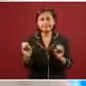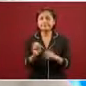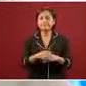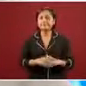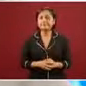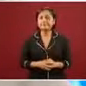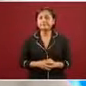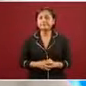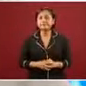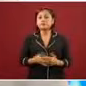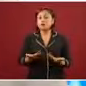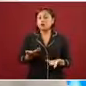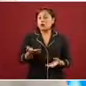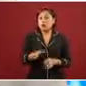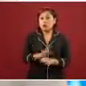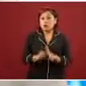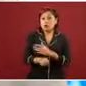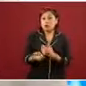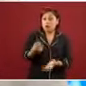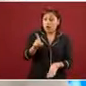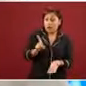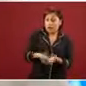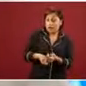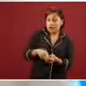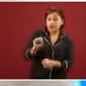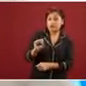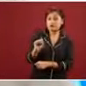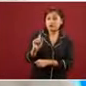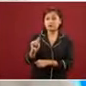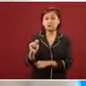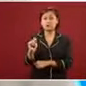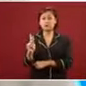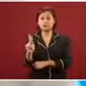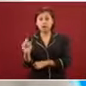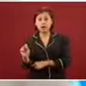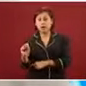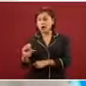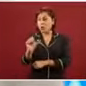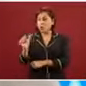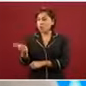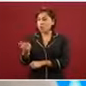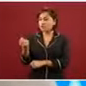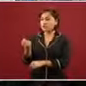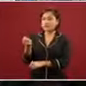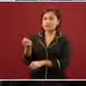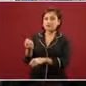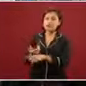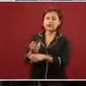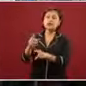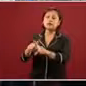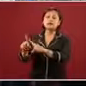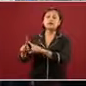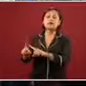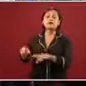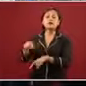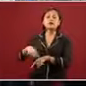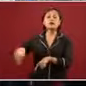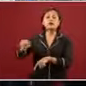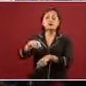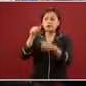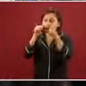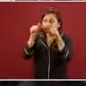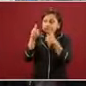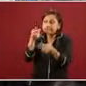en la Secretaría del Trabajo y en las otras dependencias durante las administraciones anteriores no se había atendido